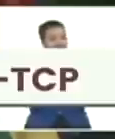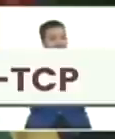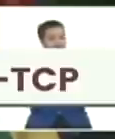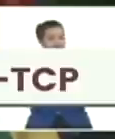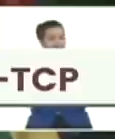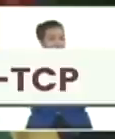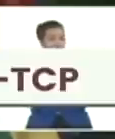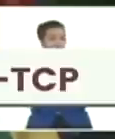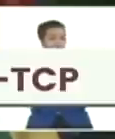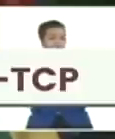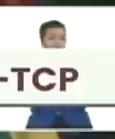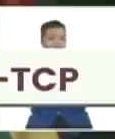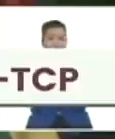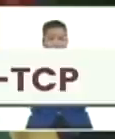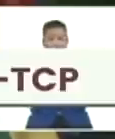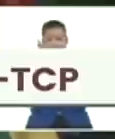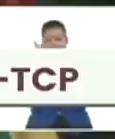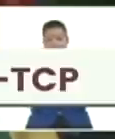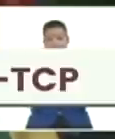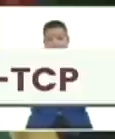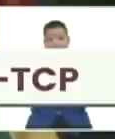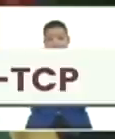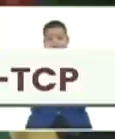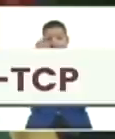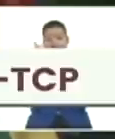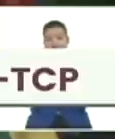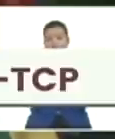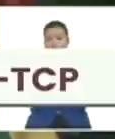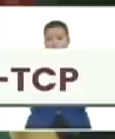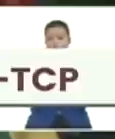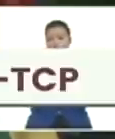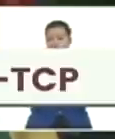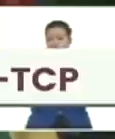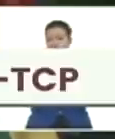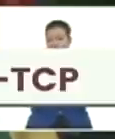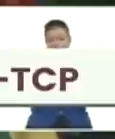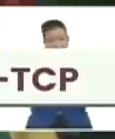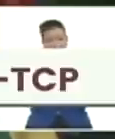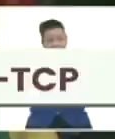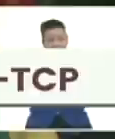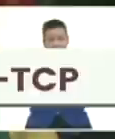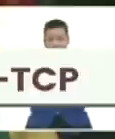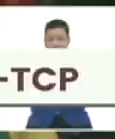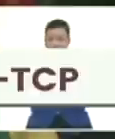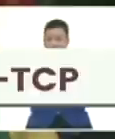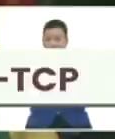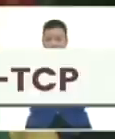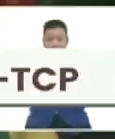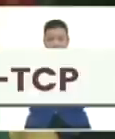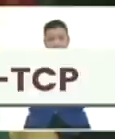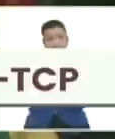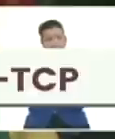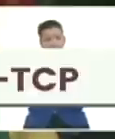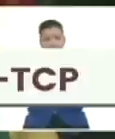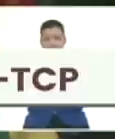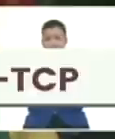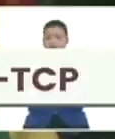TCP, una alianza para la vida, la hermandad, la solidaridad, la integración, la cooperación y la